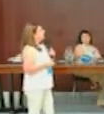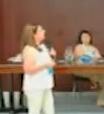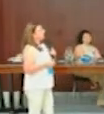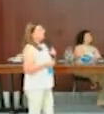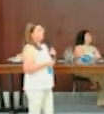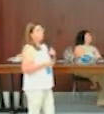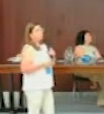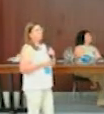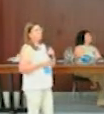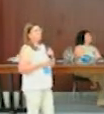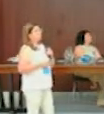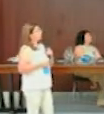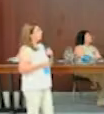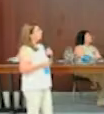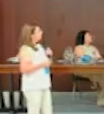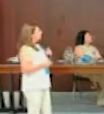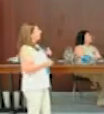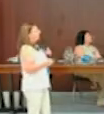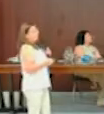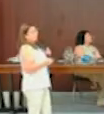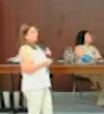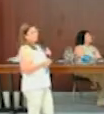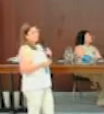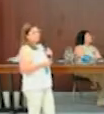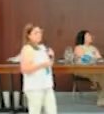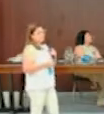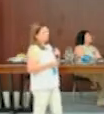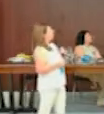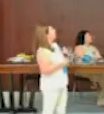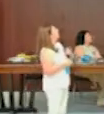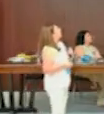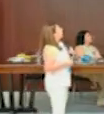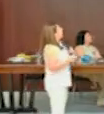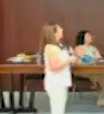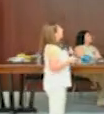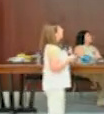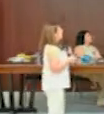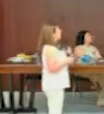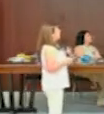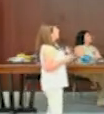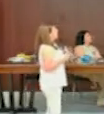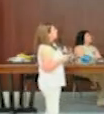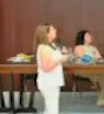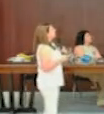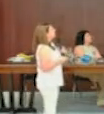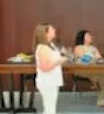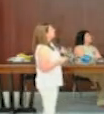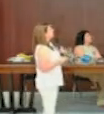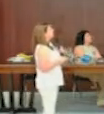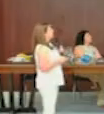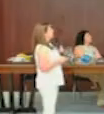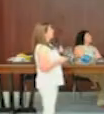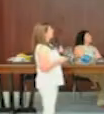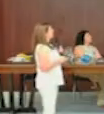tacto, empatía y comprensión. A veces está lejos la medicina de eso, porque el paciente no solo es un conjunto